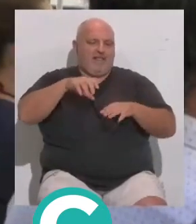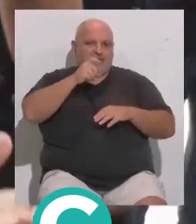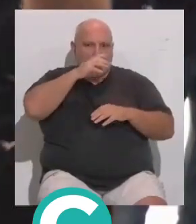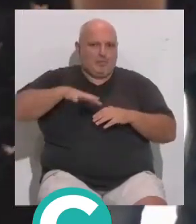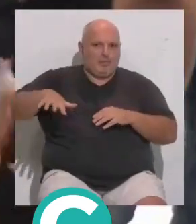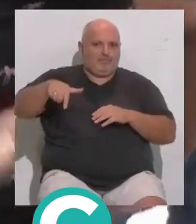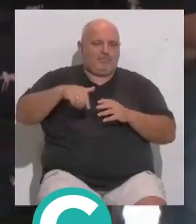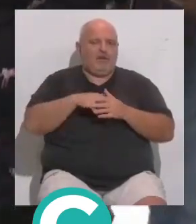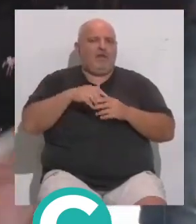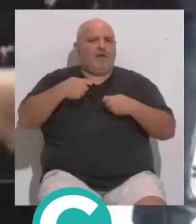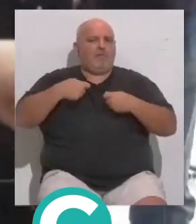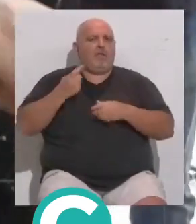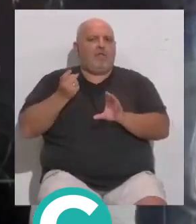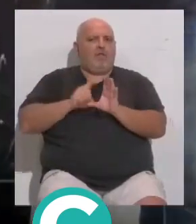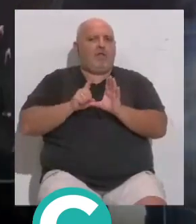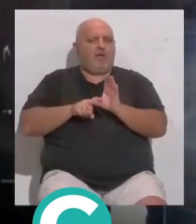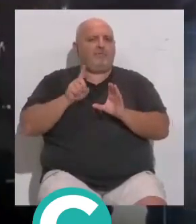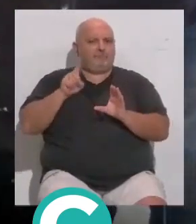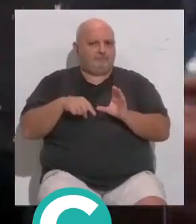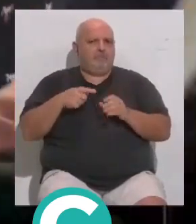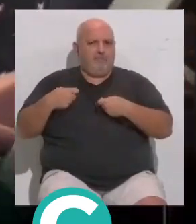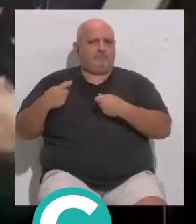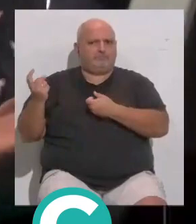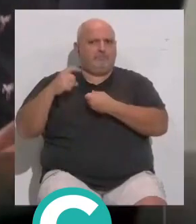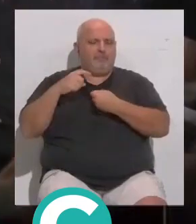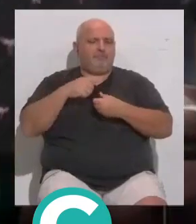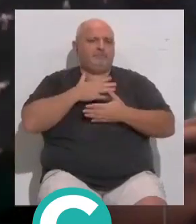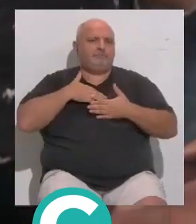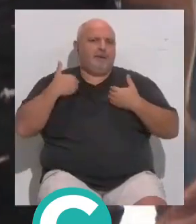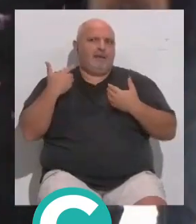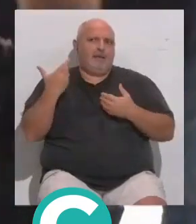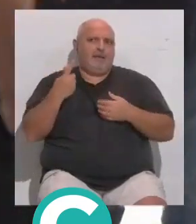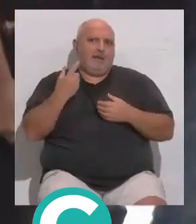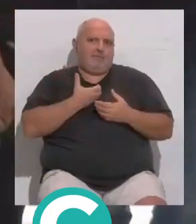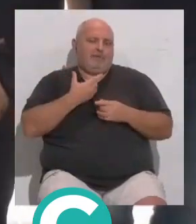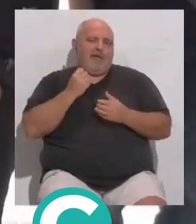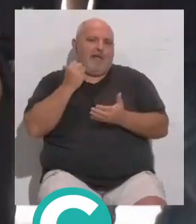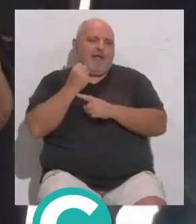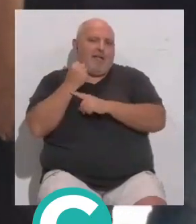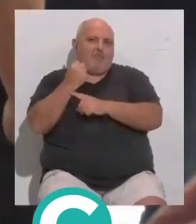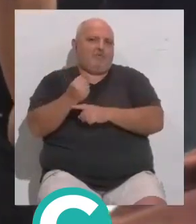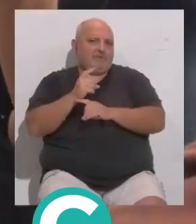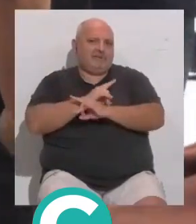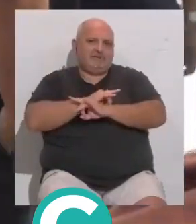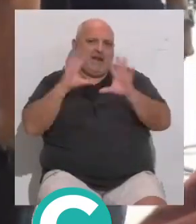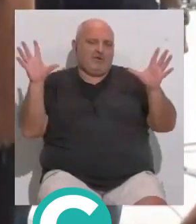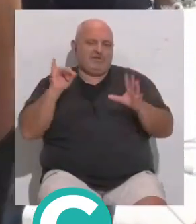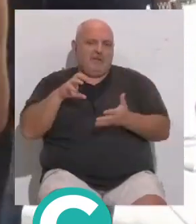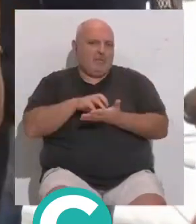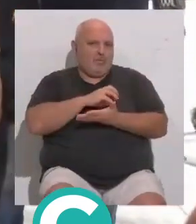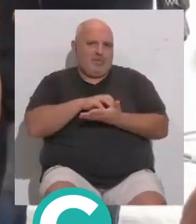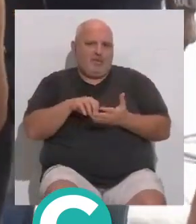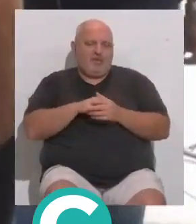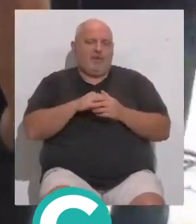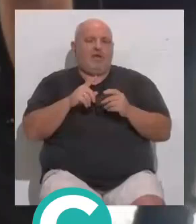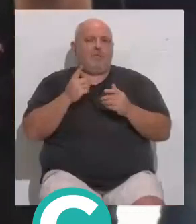manera, los comerciantes forman parte, ¿no?, de ese turismo comercial que nosotros, además, desde el Ayuntamiento sabéis que apoyamos de manera incondicional.